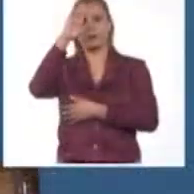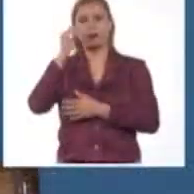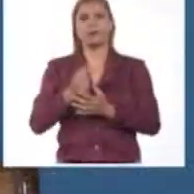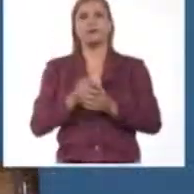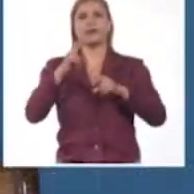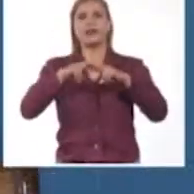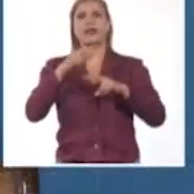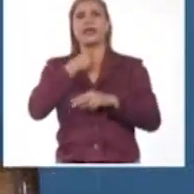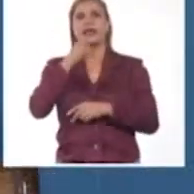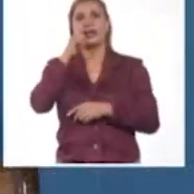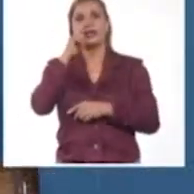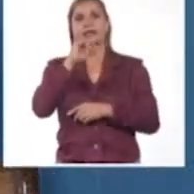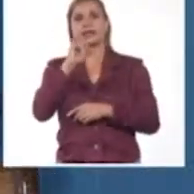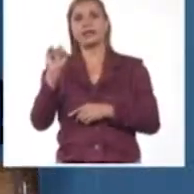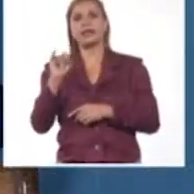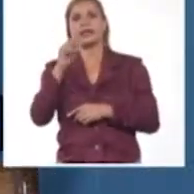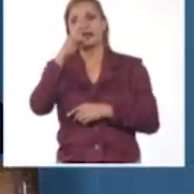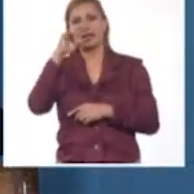Riff.